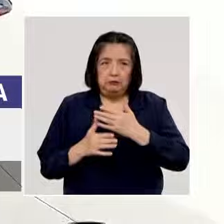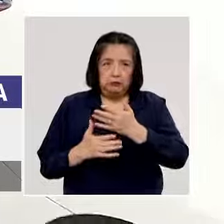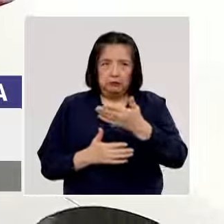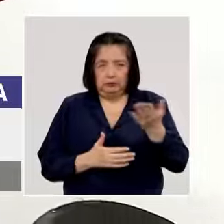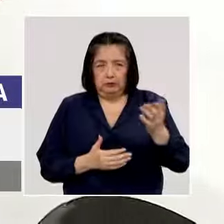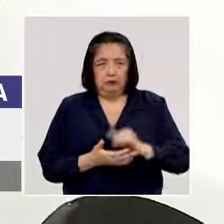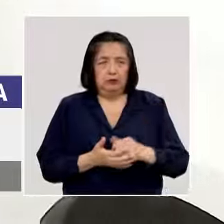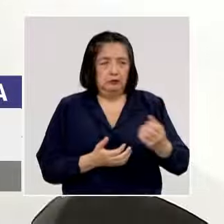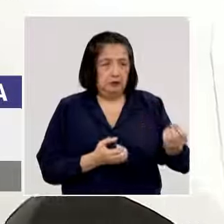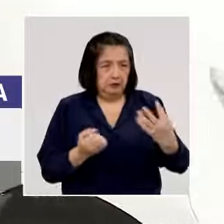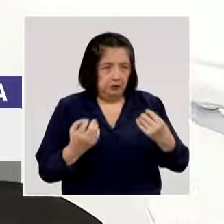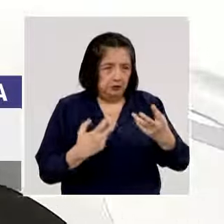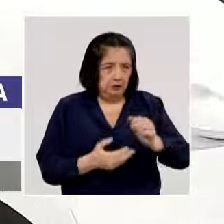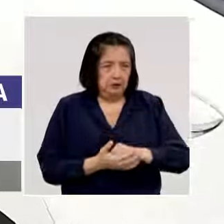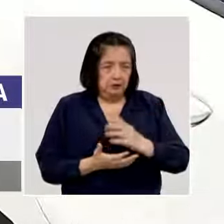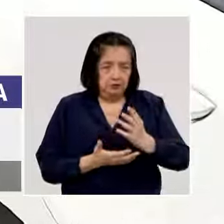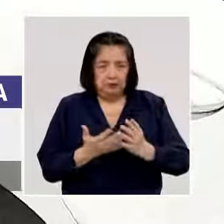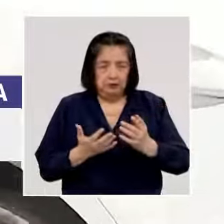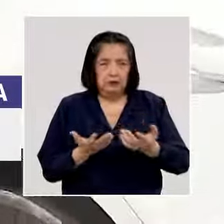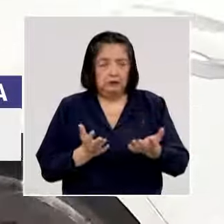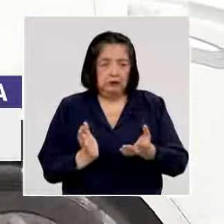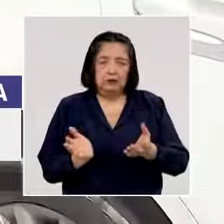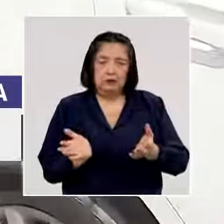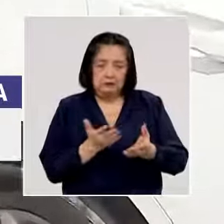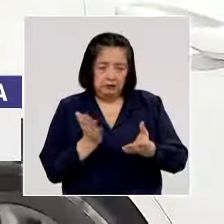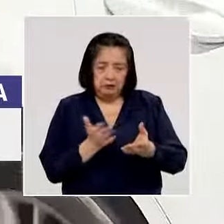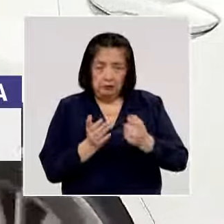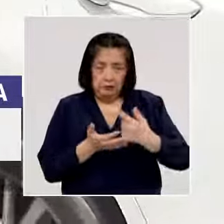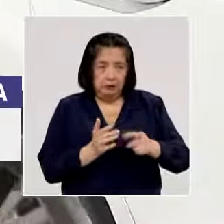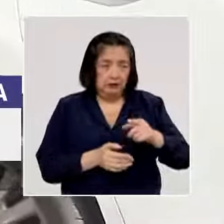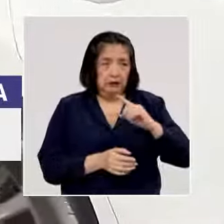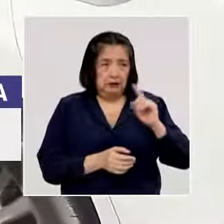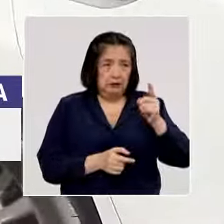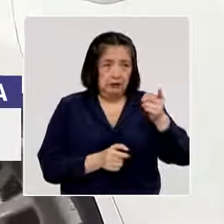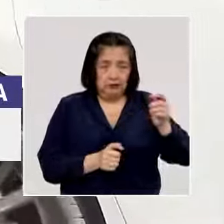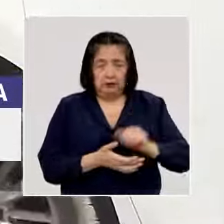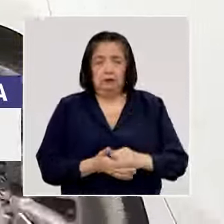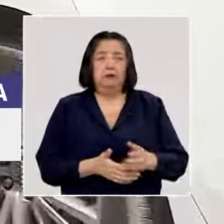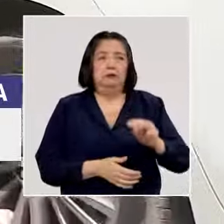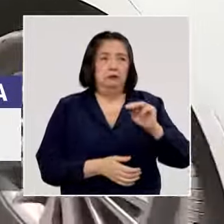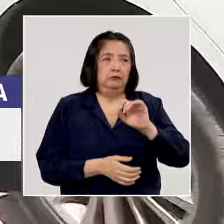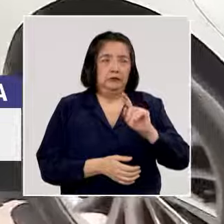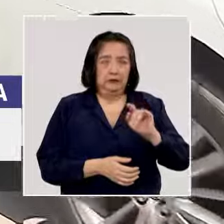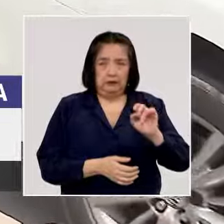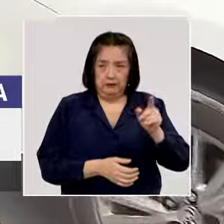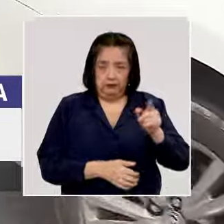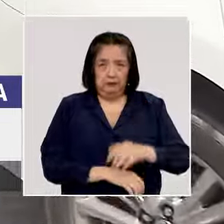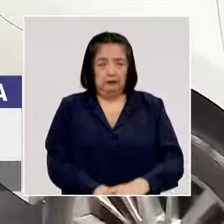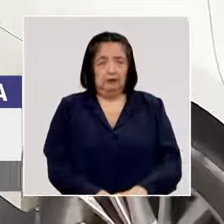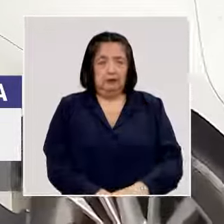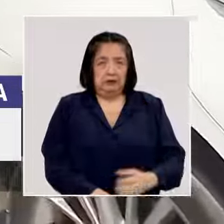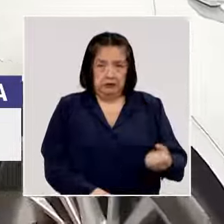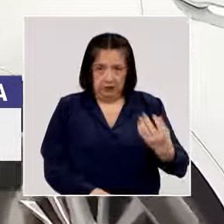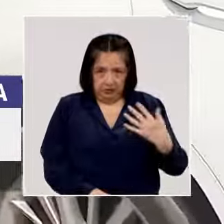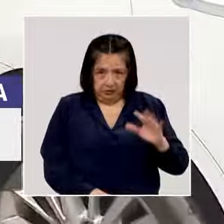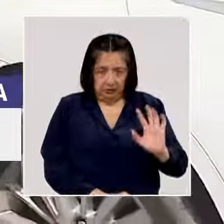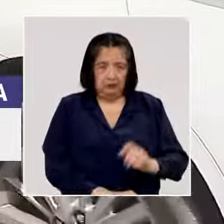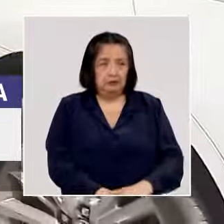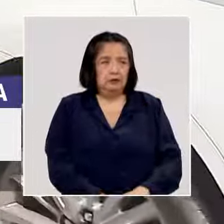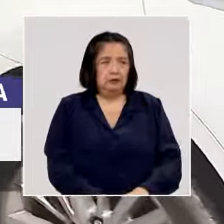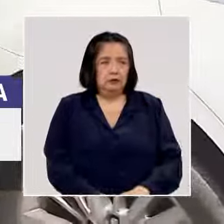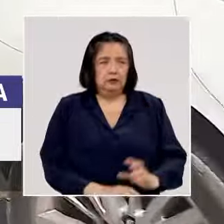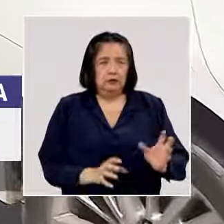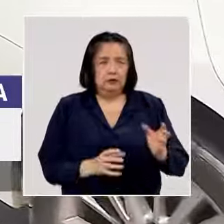ustedes lo que dice justamente parte del expediente de los hechos que se le imputa al investigado Martín González Sánchez. A ver, dice exactamente